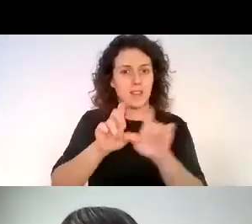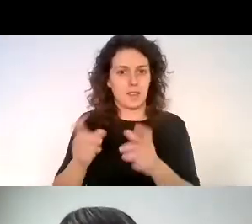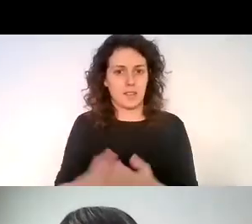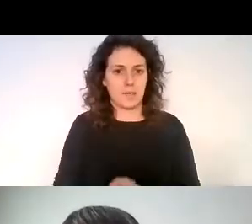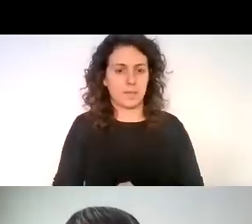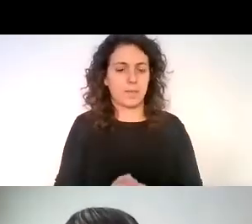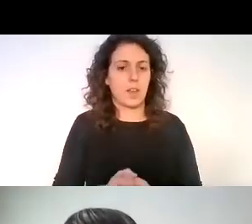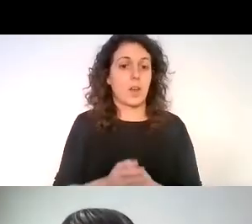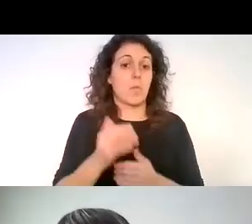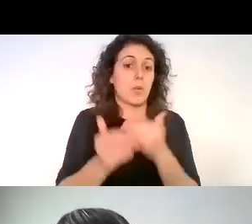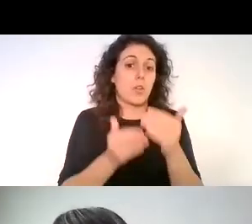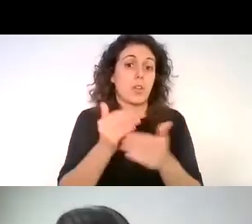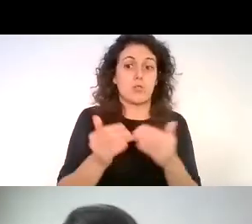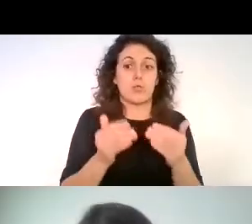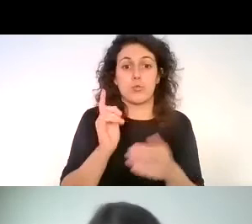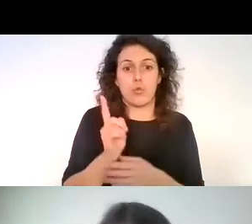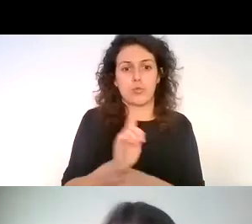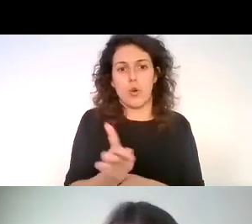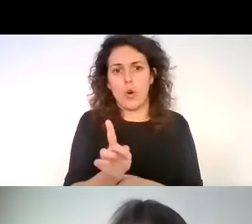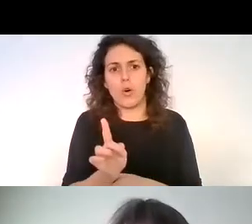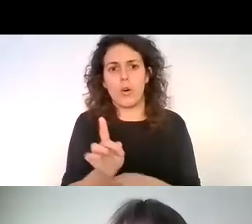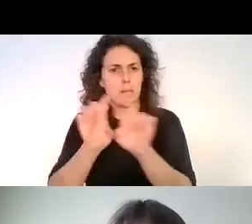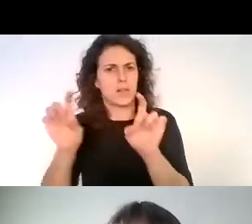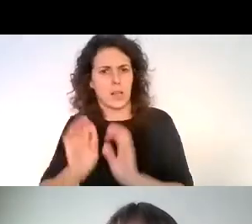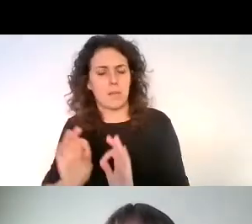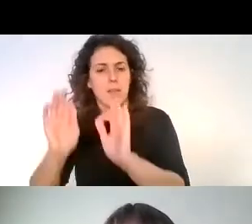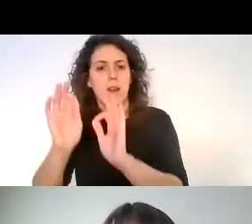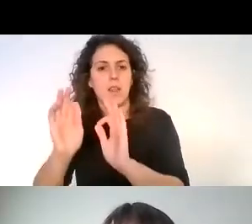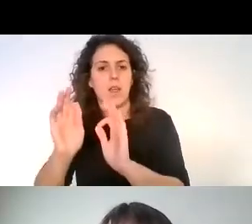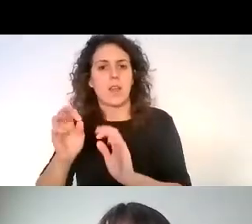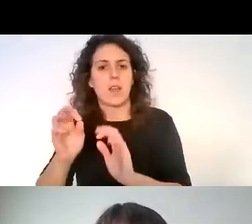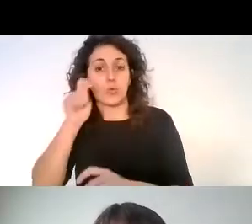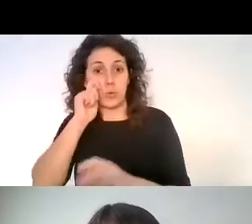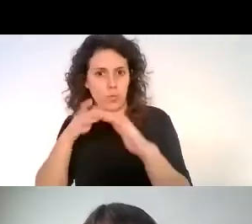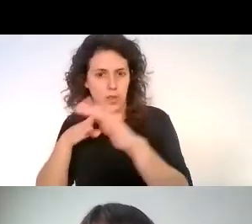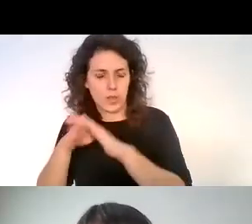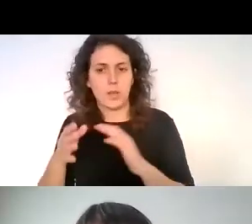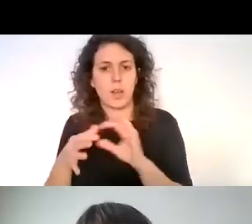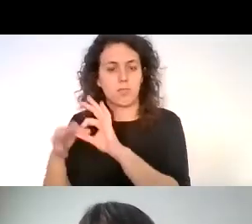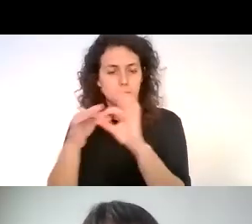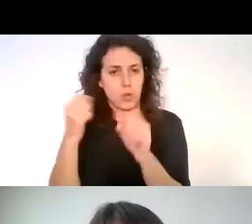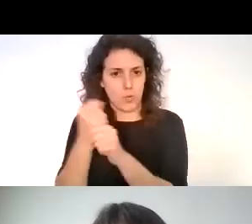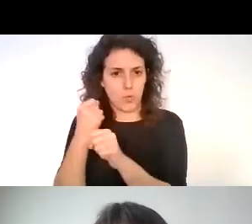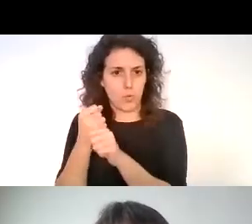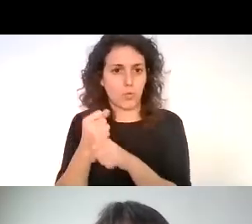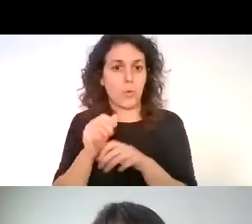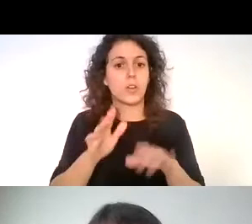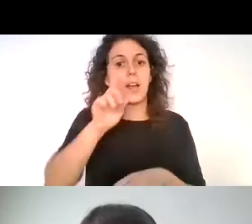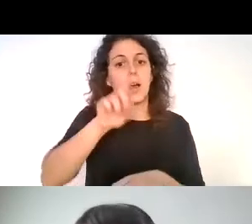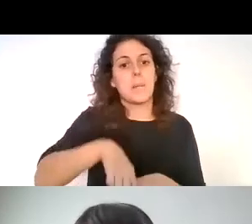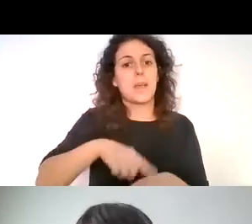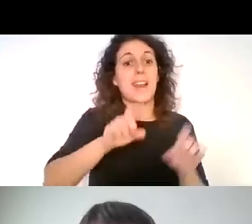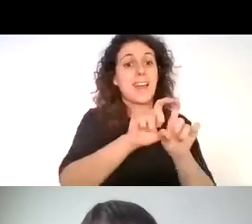proceso solos, hemos contado con empresas especializadas en turismo accesible, pero también queríamos contar con las